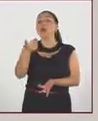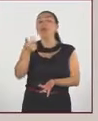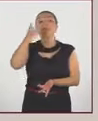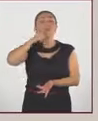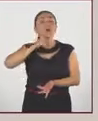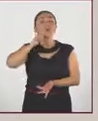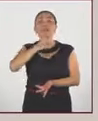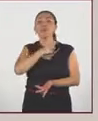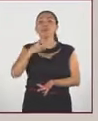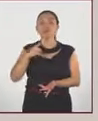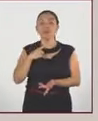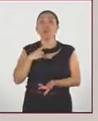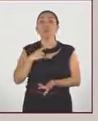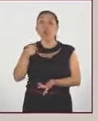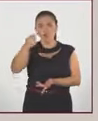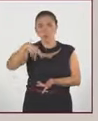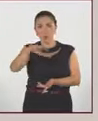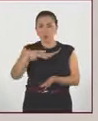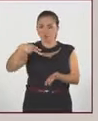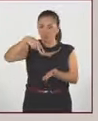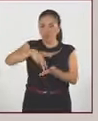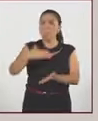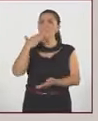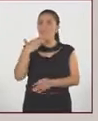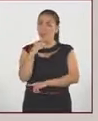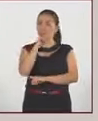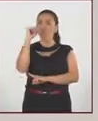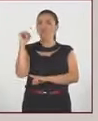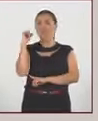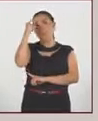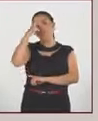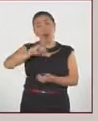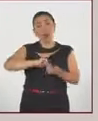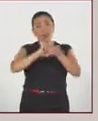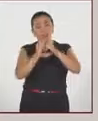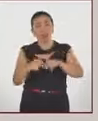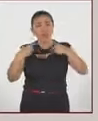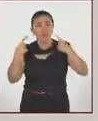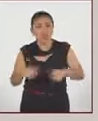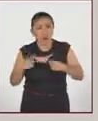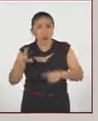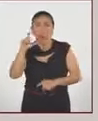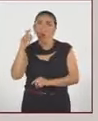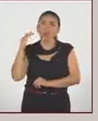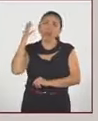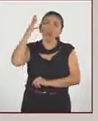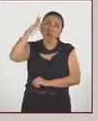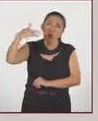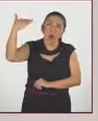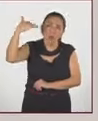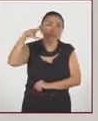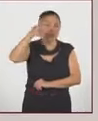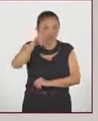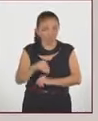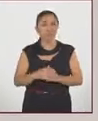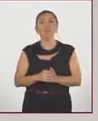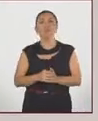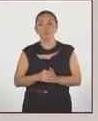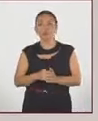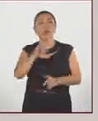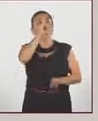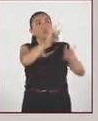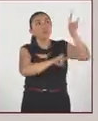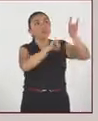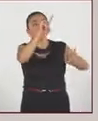Siempre es importante tener una adecuada postura para que no tengamos dolores en la edad adulta, ¿no? Los pósters educativos